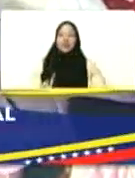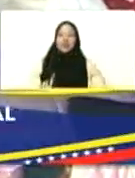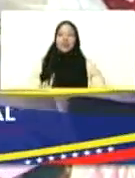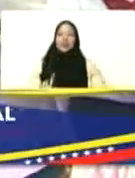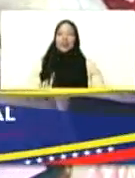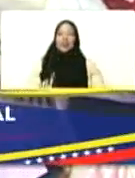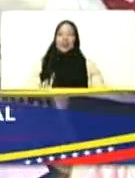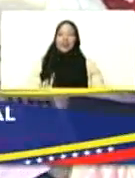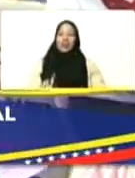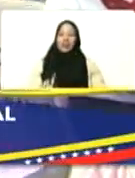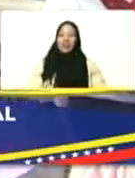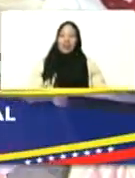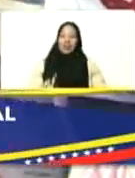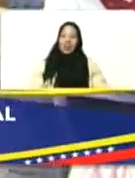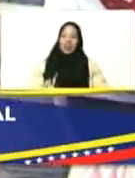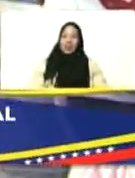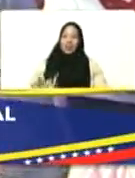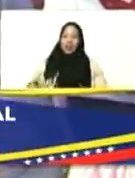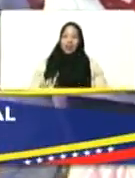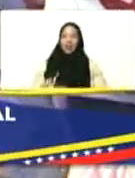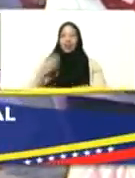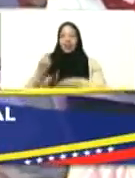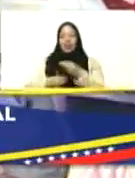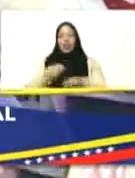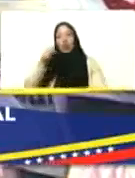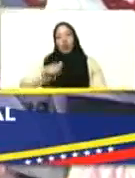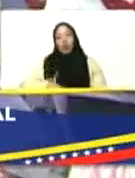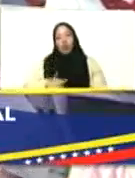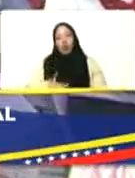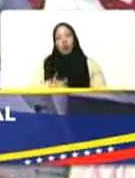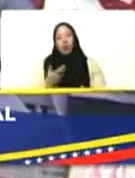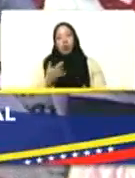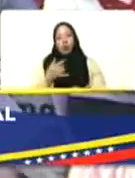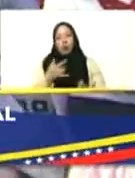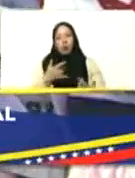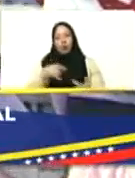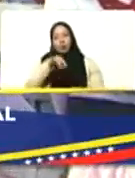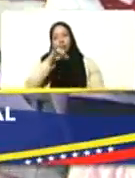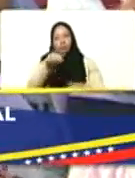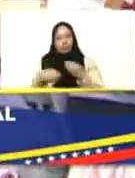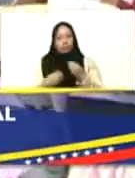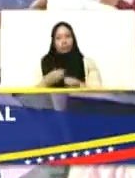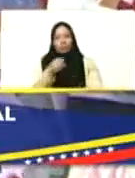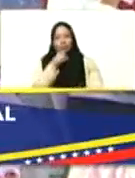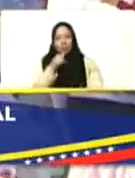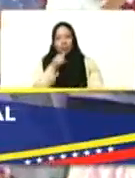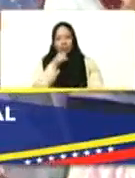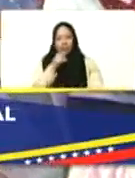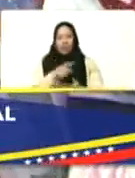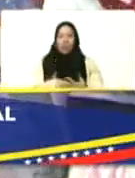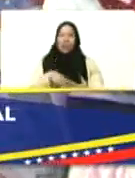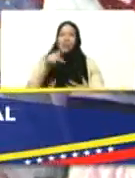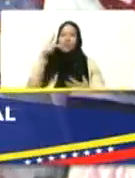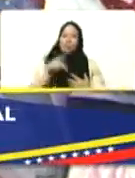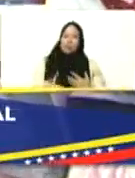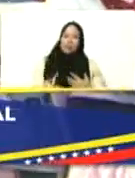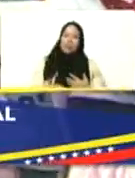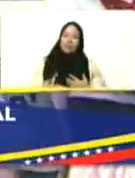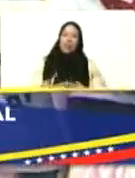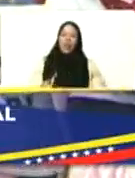100 escuelas y 8 liceos un plan